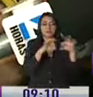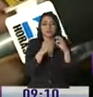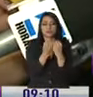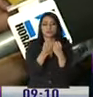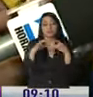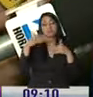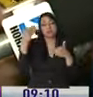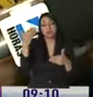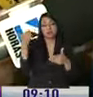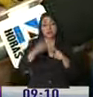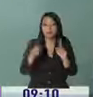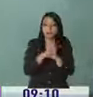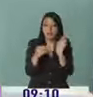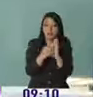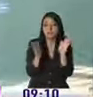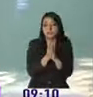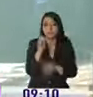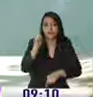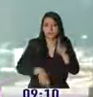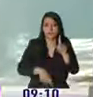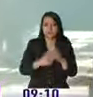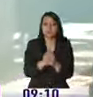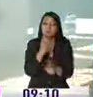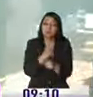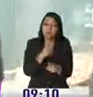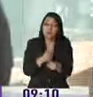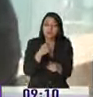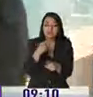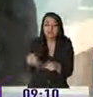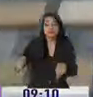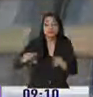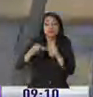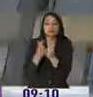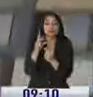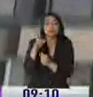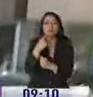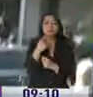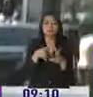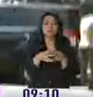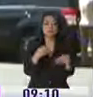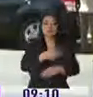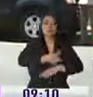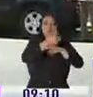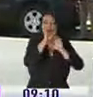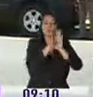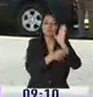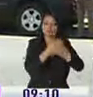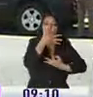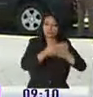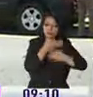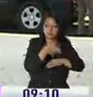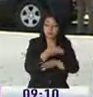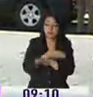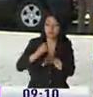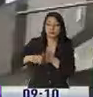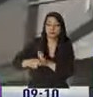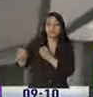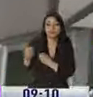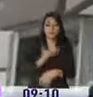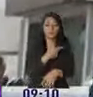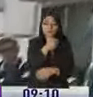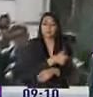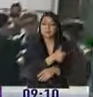la aplicación de la ley. Para ello, la salida según Alianza País es que sea la Corte Constitucional, previo informe de la Contraloría, la que